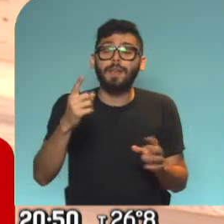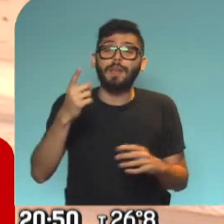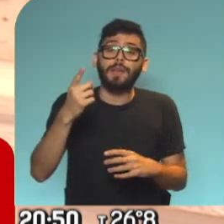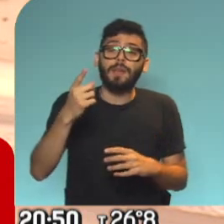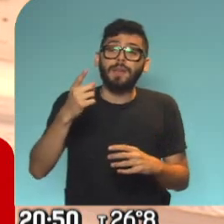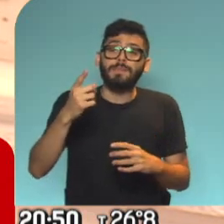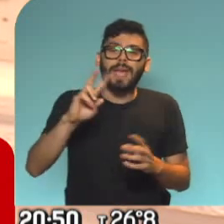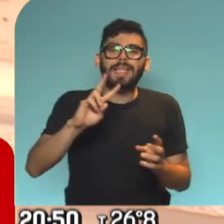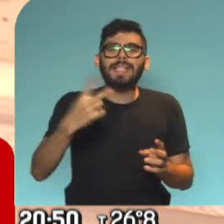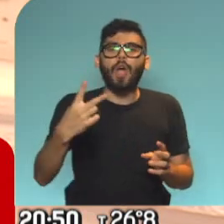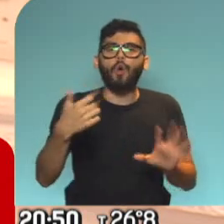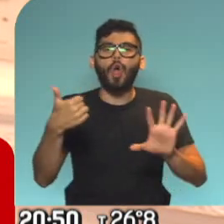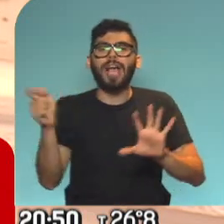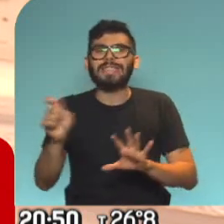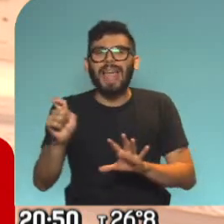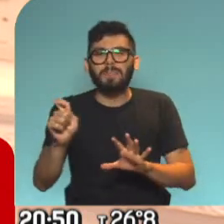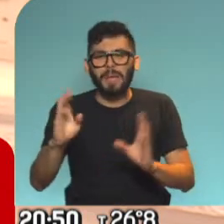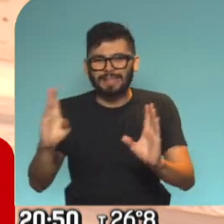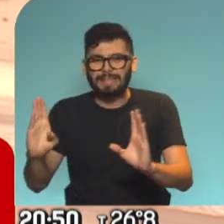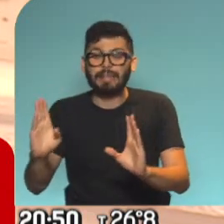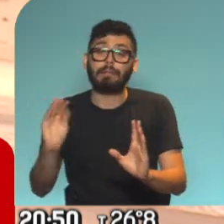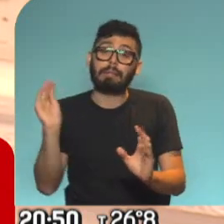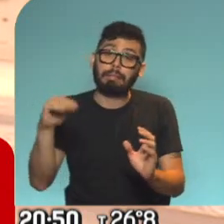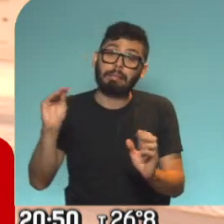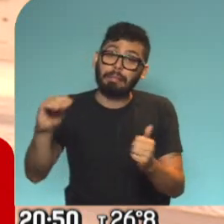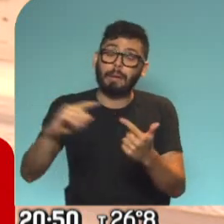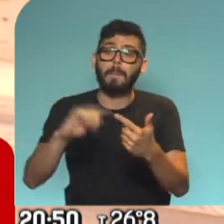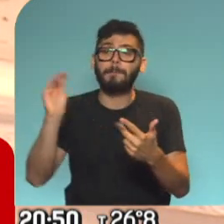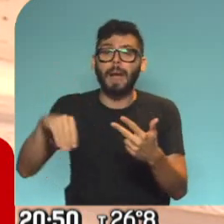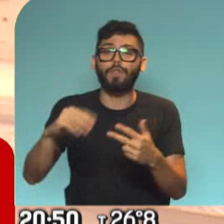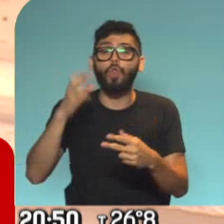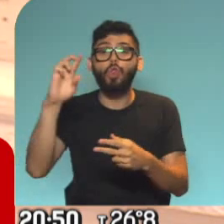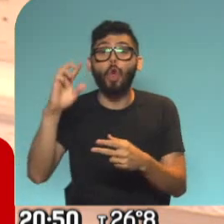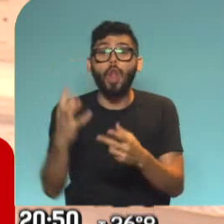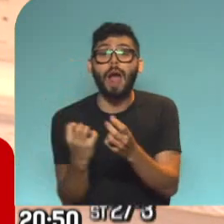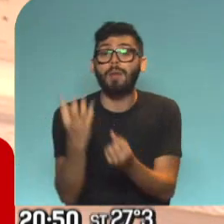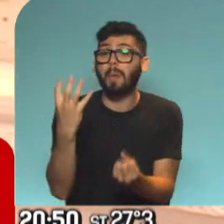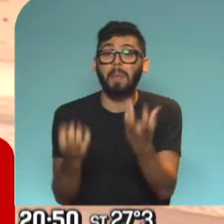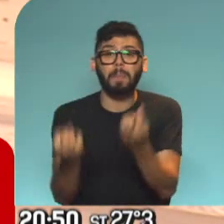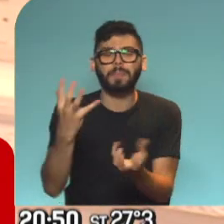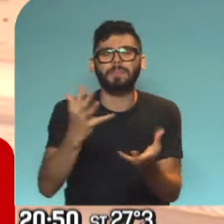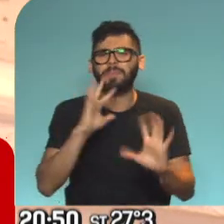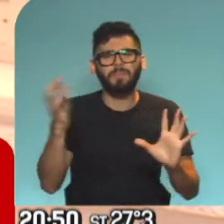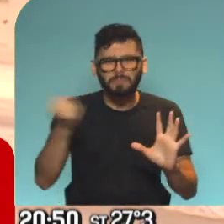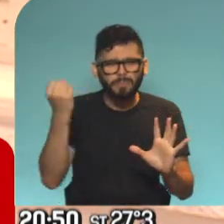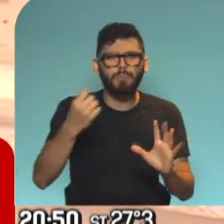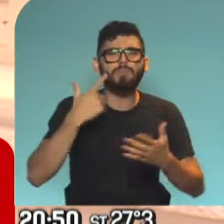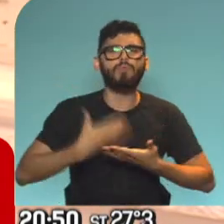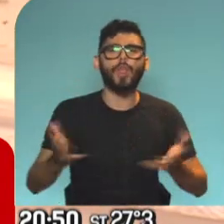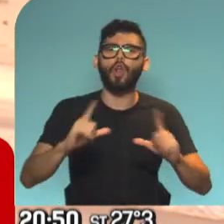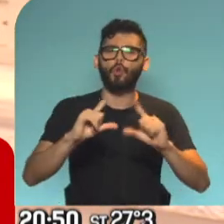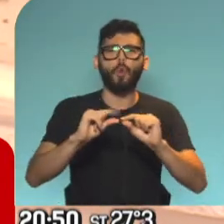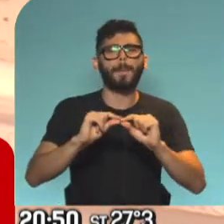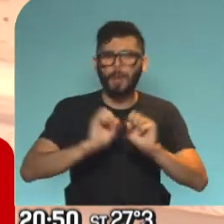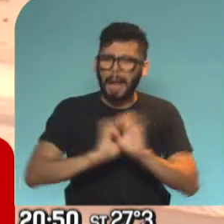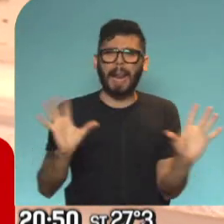hay que evitarlo por todos los medios. Lo que sí uno puede es mostrar cifras con total transparencia de que hay actividades